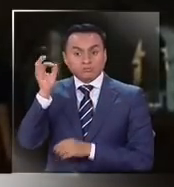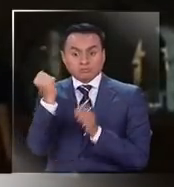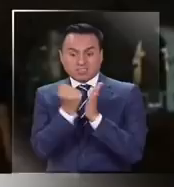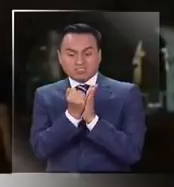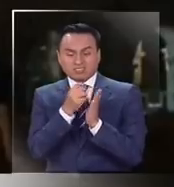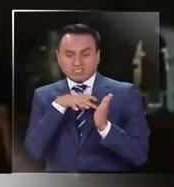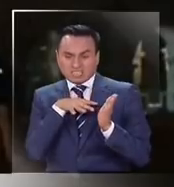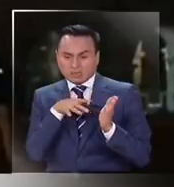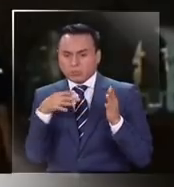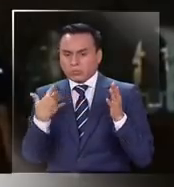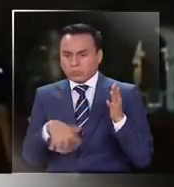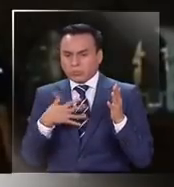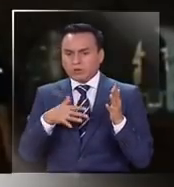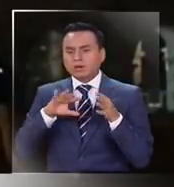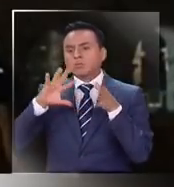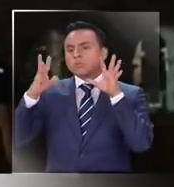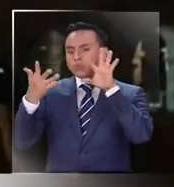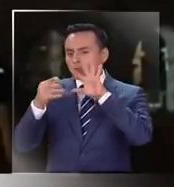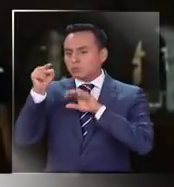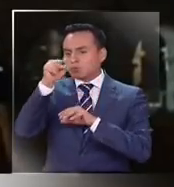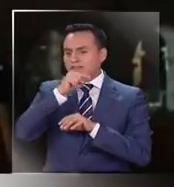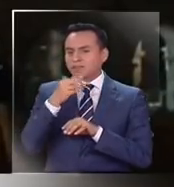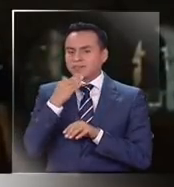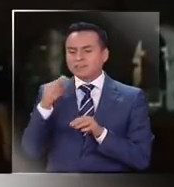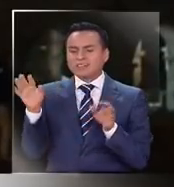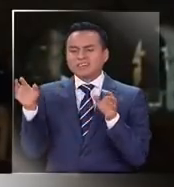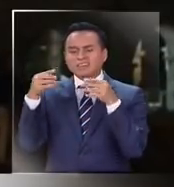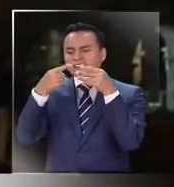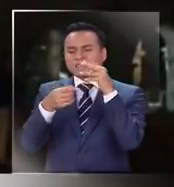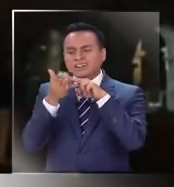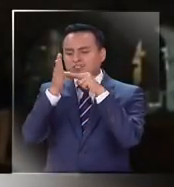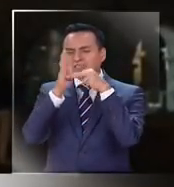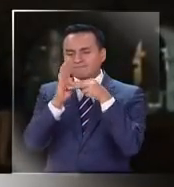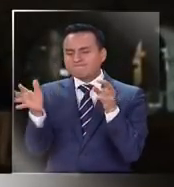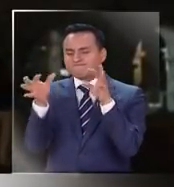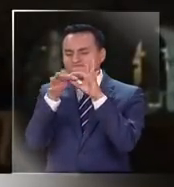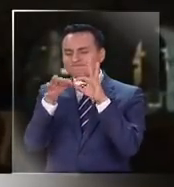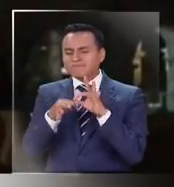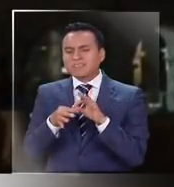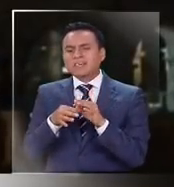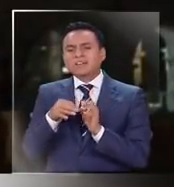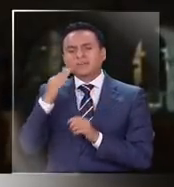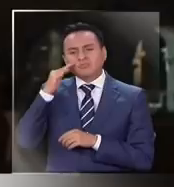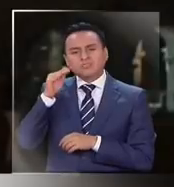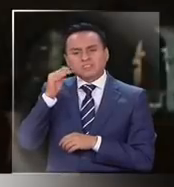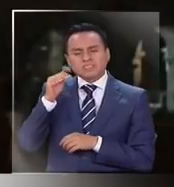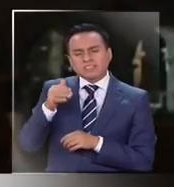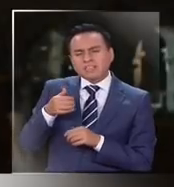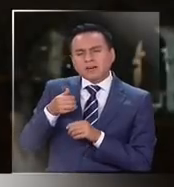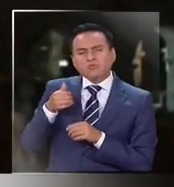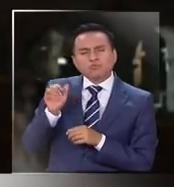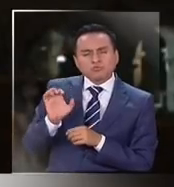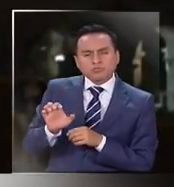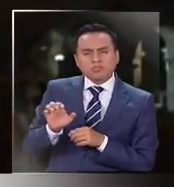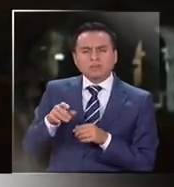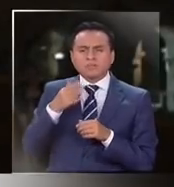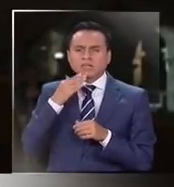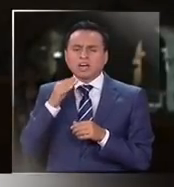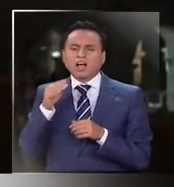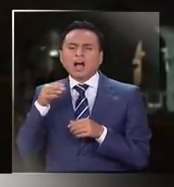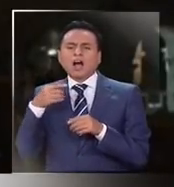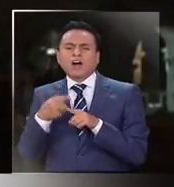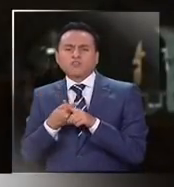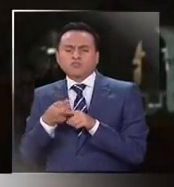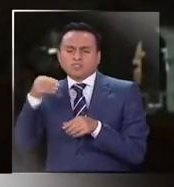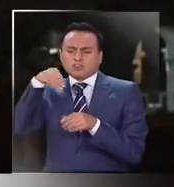solo en Chile, sino también en el resto del mundo, en estas causas ligadas a la pedofilia y también a las causas, por cierto, de abusos al